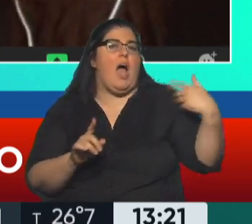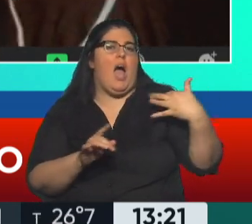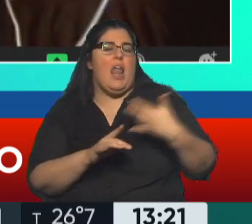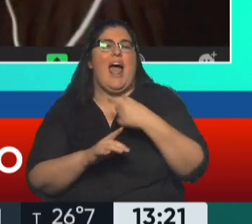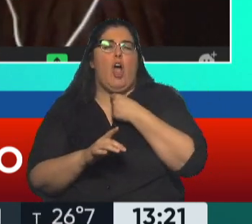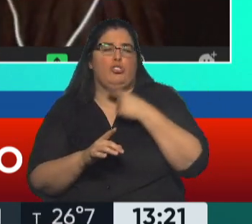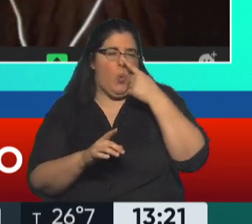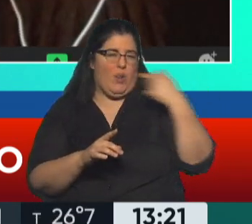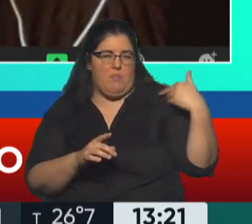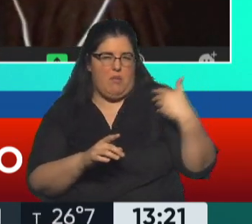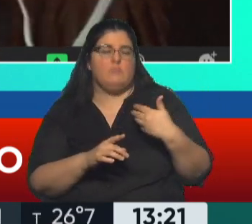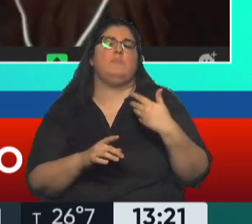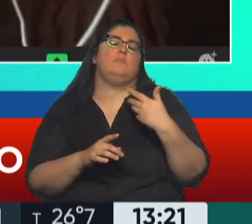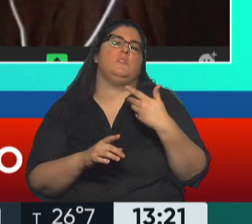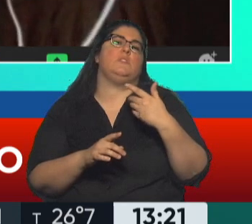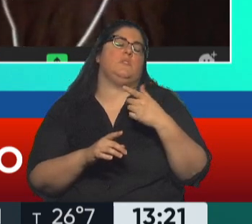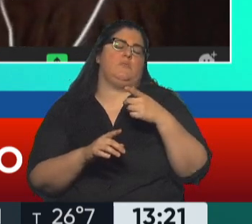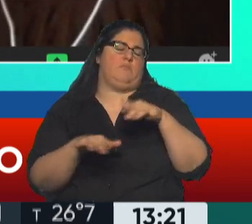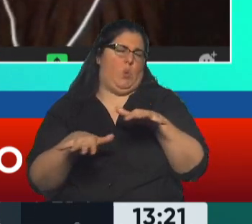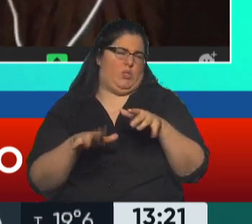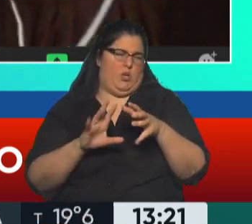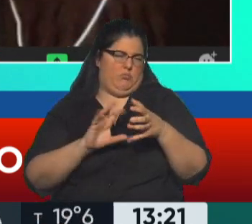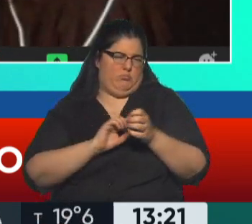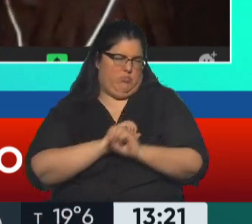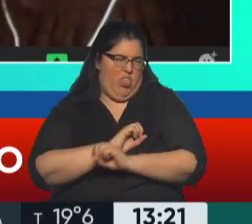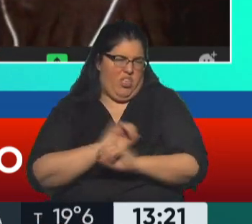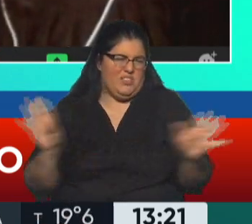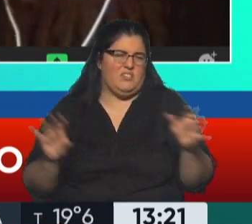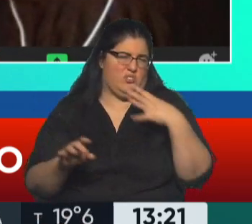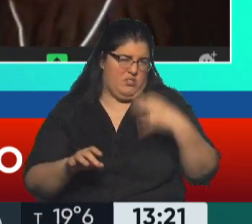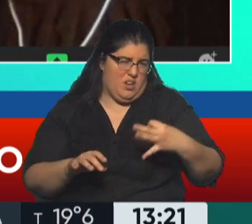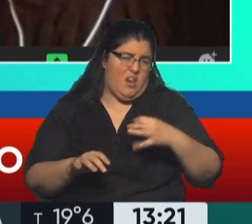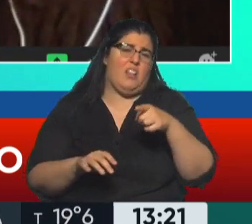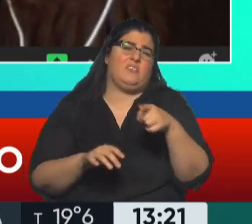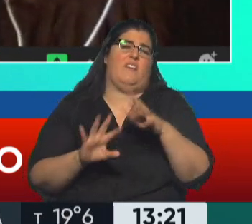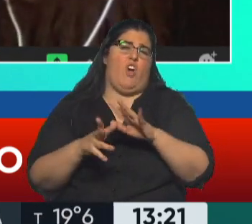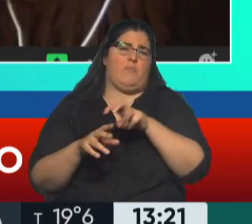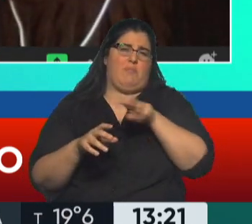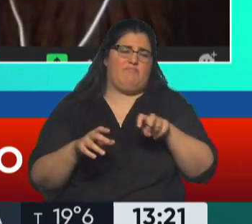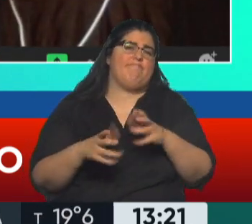agosto y lo desastroso que fue realmente ese retiro,